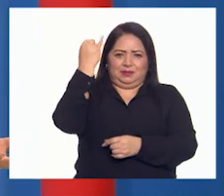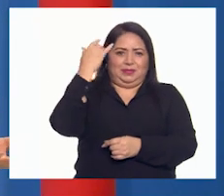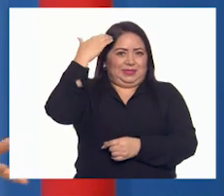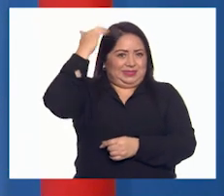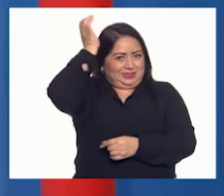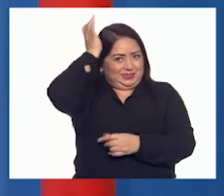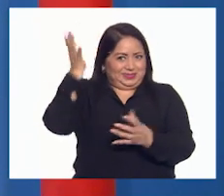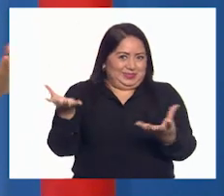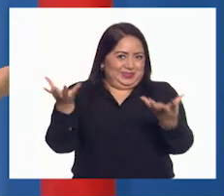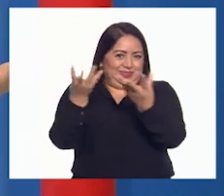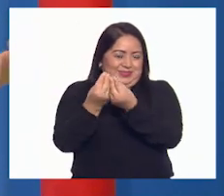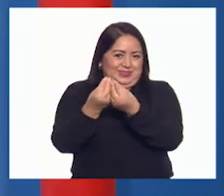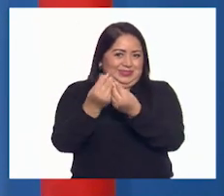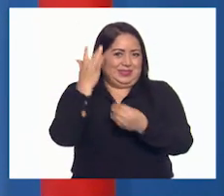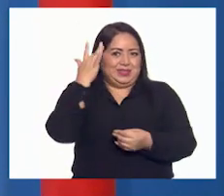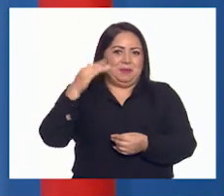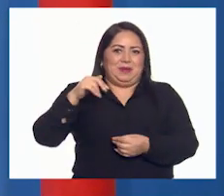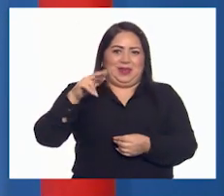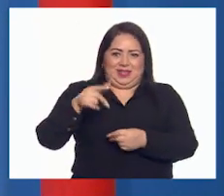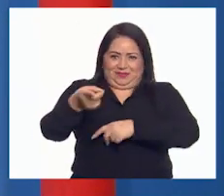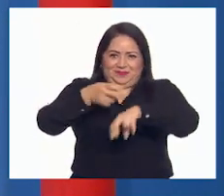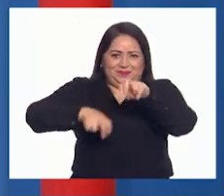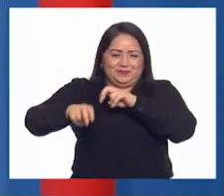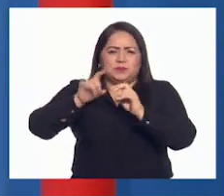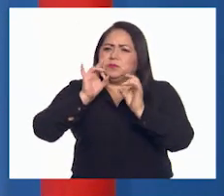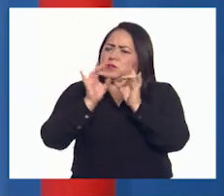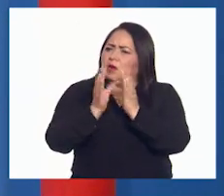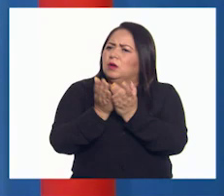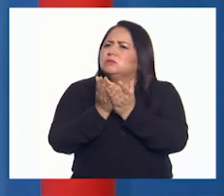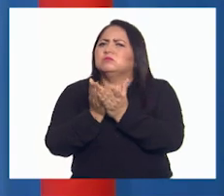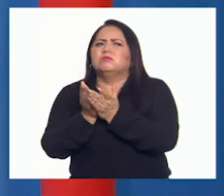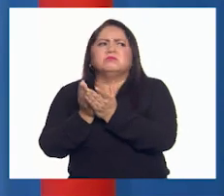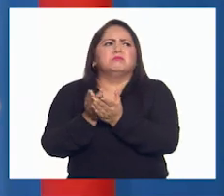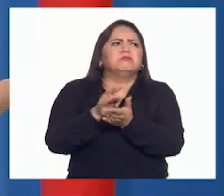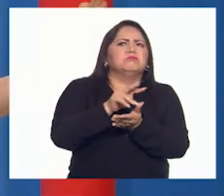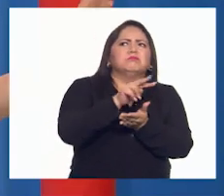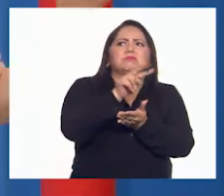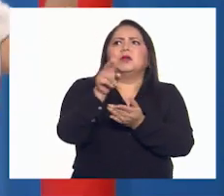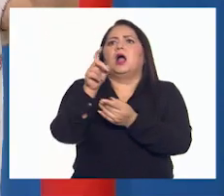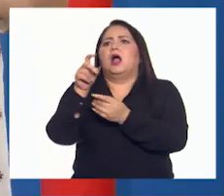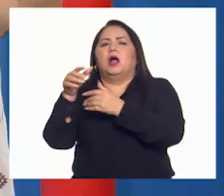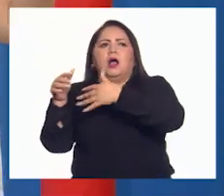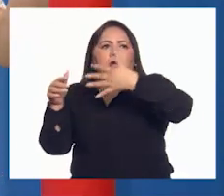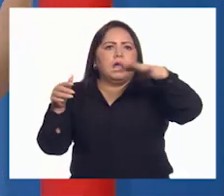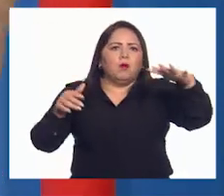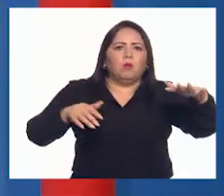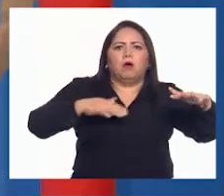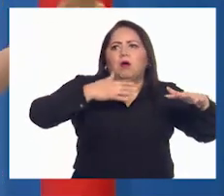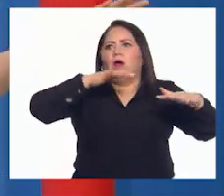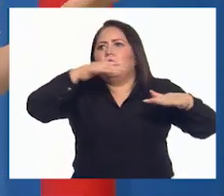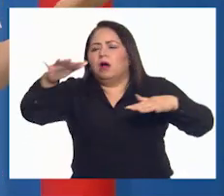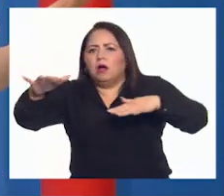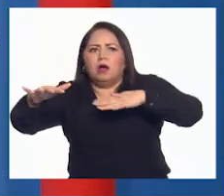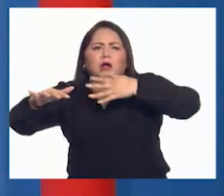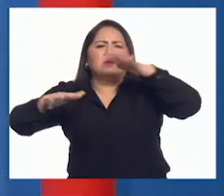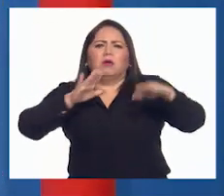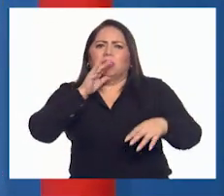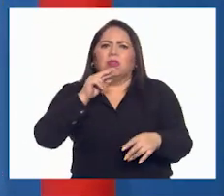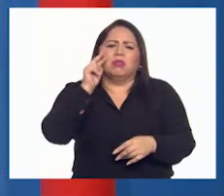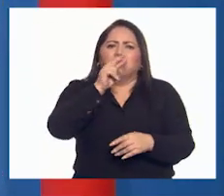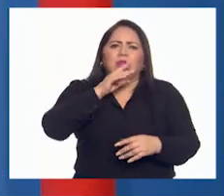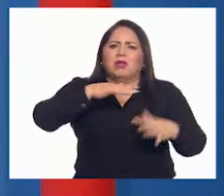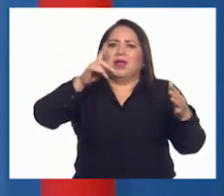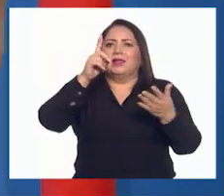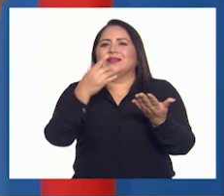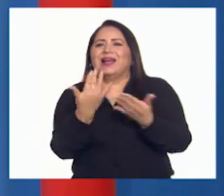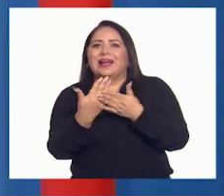Cristóbal Colón en la Santa María y lo único que ven a su alrededor es mar y mar y más mar y no ven